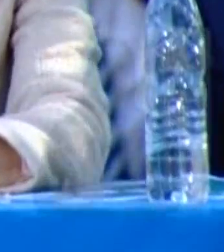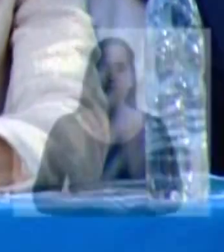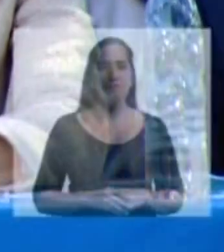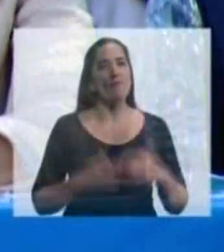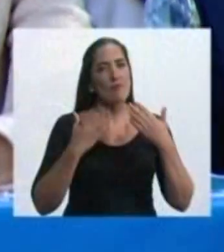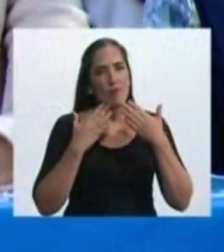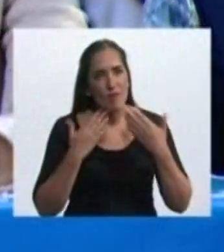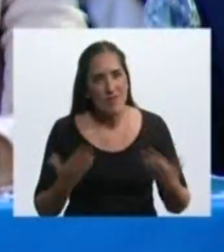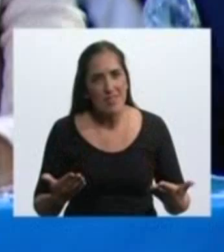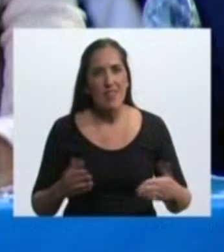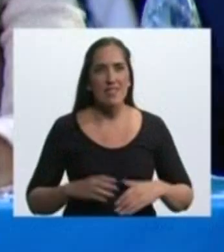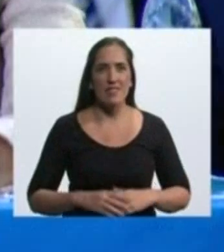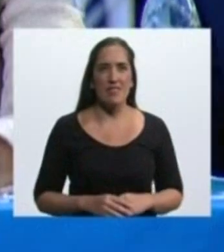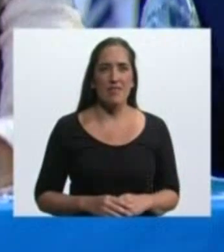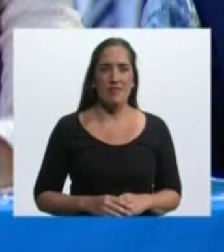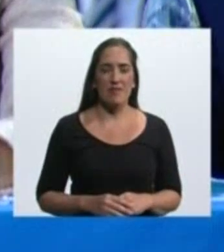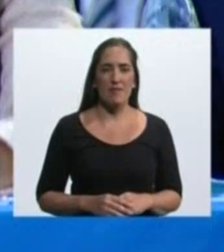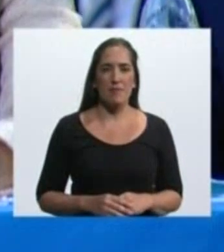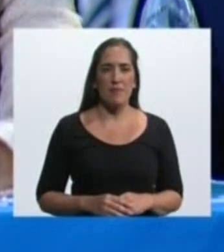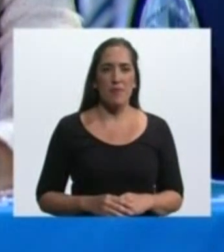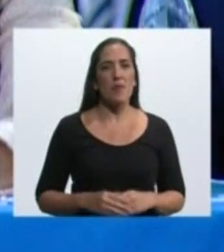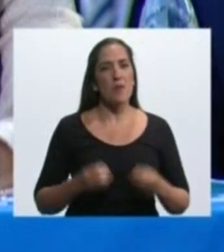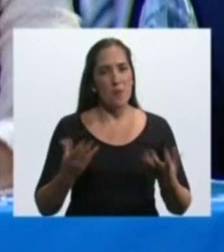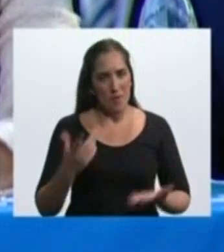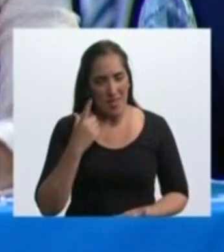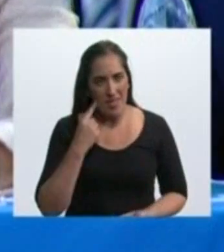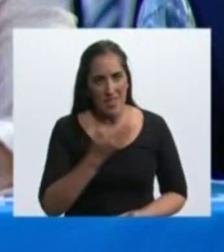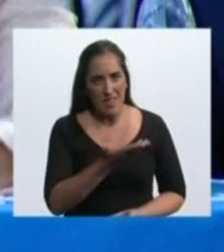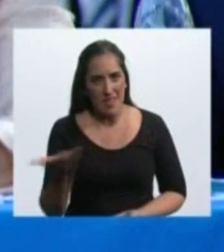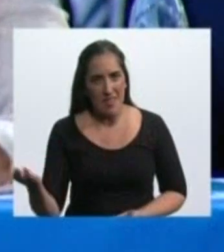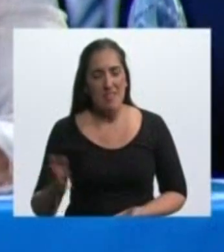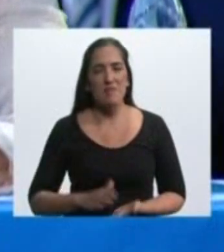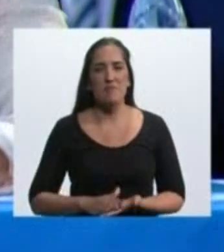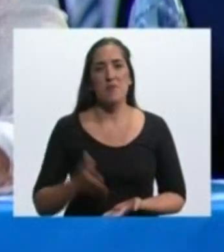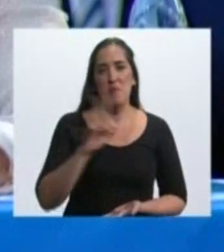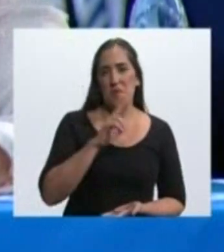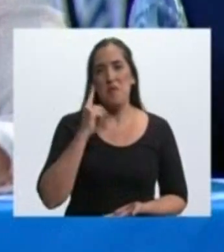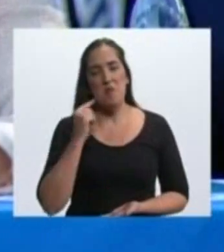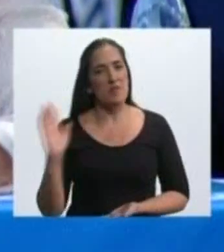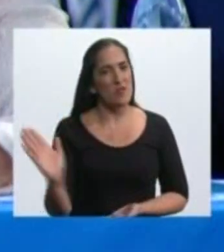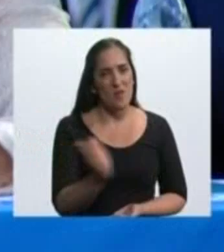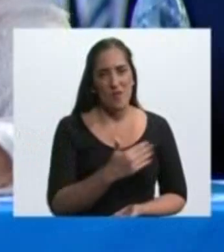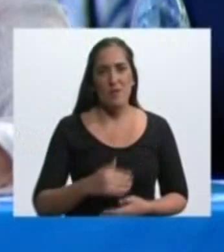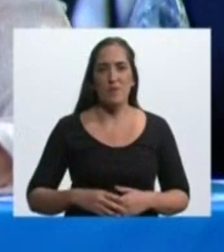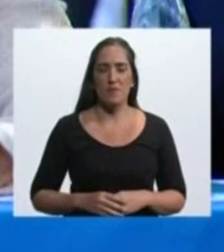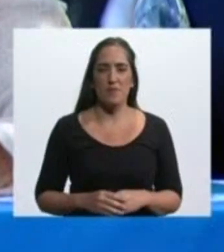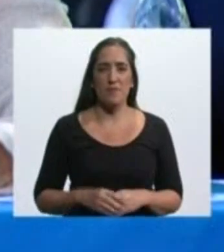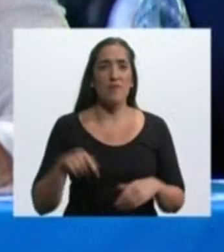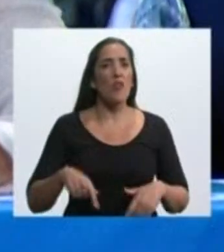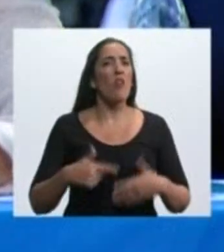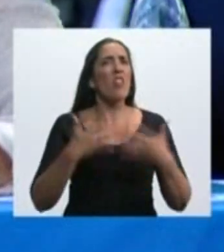Muchas gracias. Muy buenos días a todos y a todas. En un